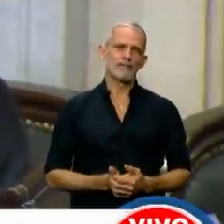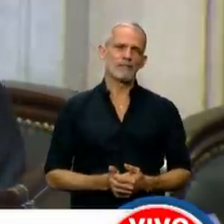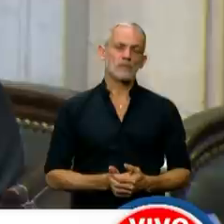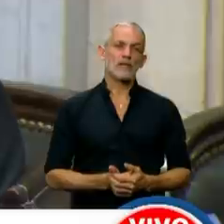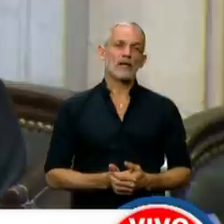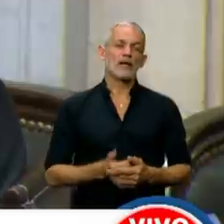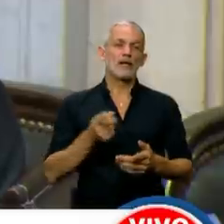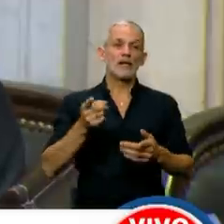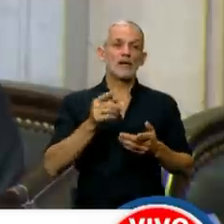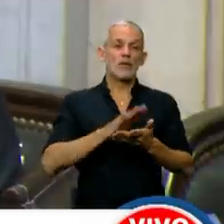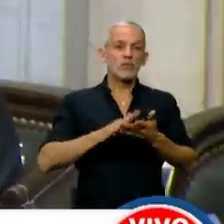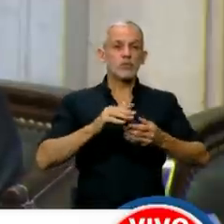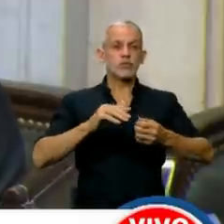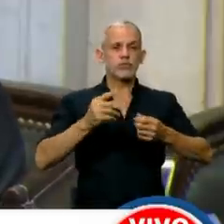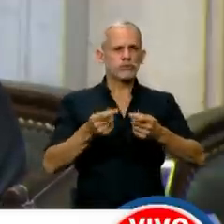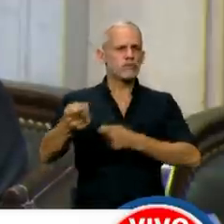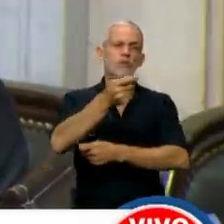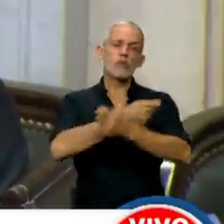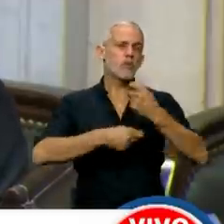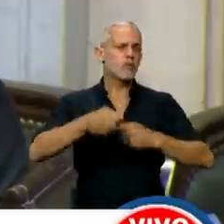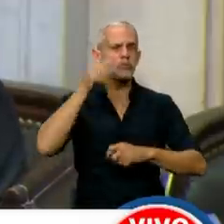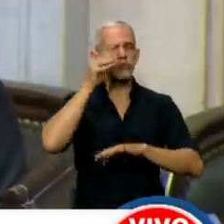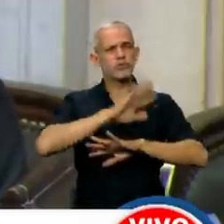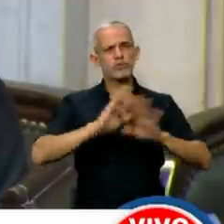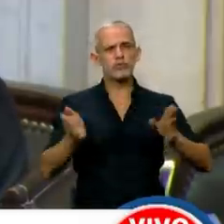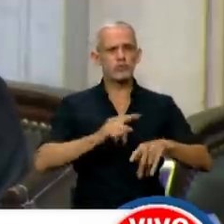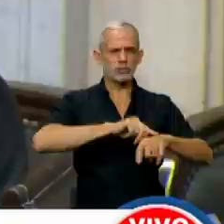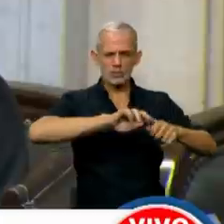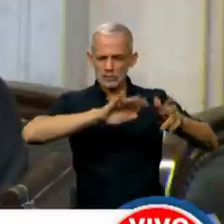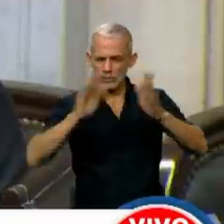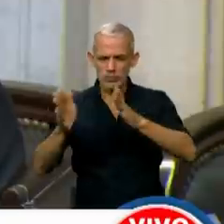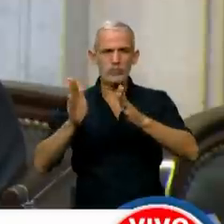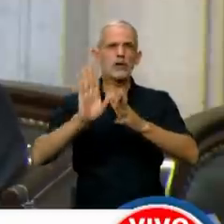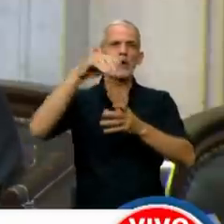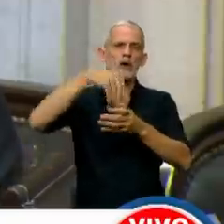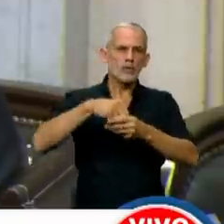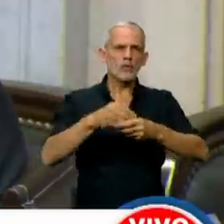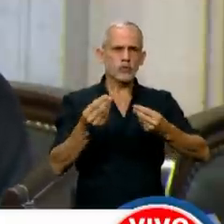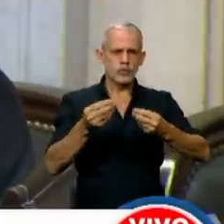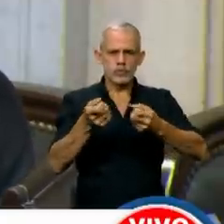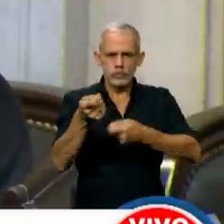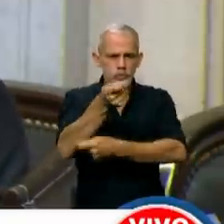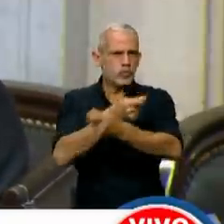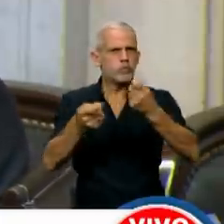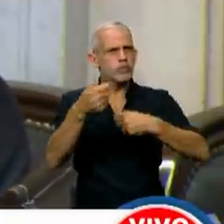superando el tercer estadio del narcotráfico me refiero a la filtración penetración y copamiento